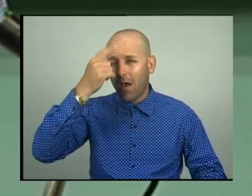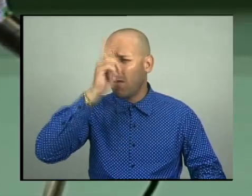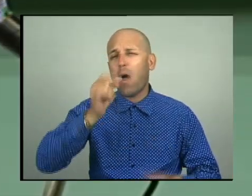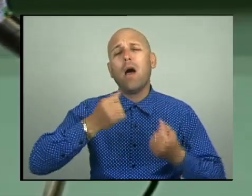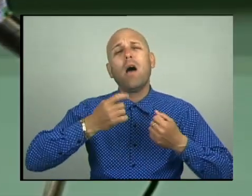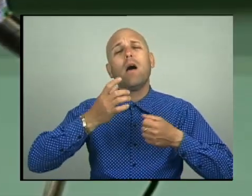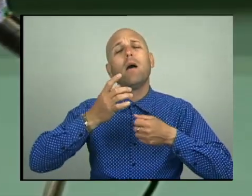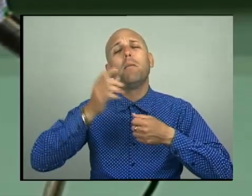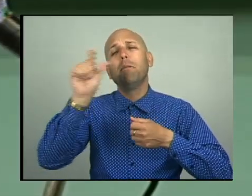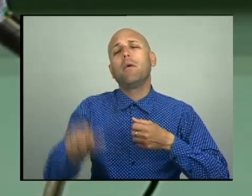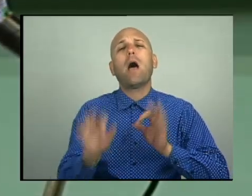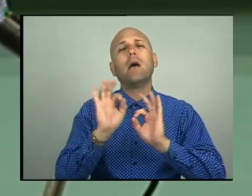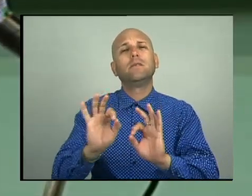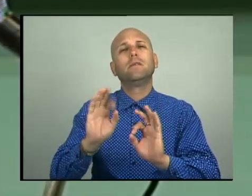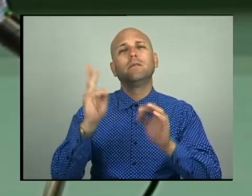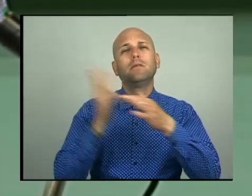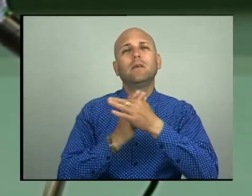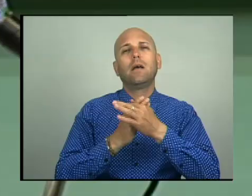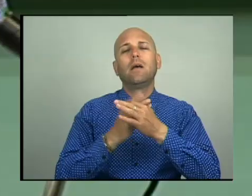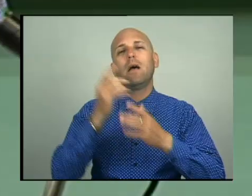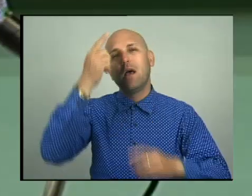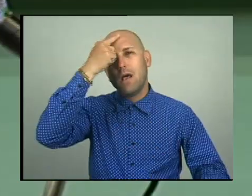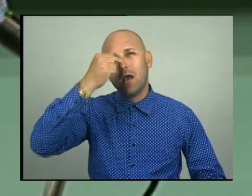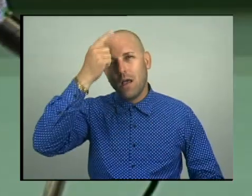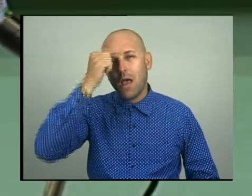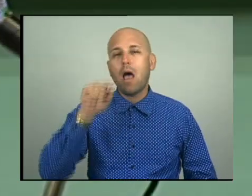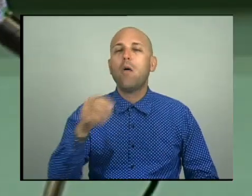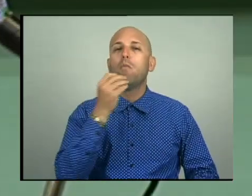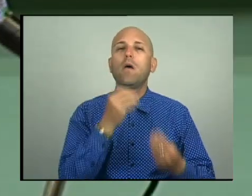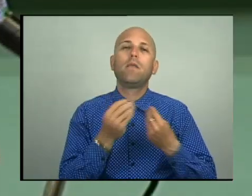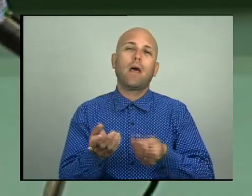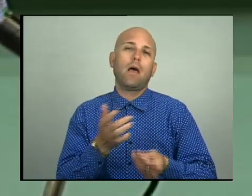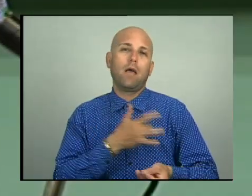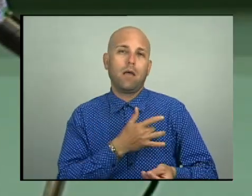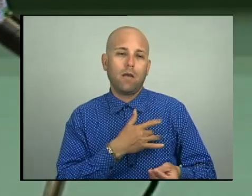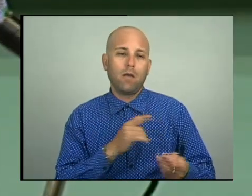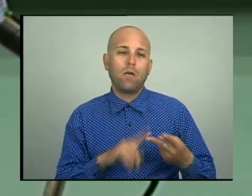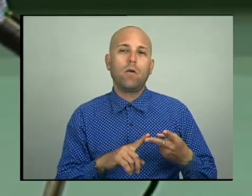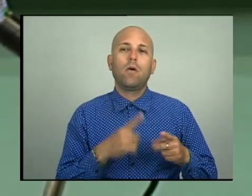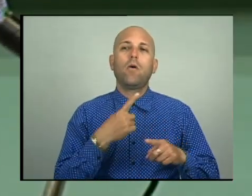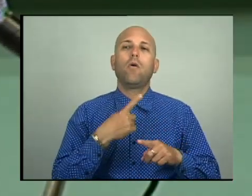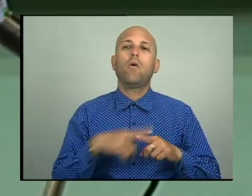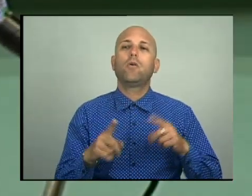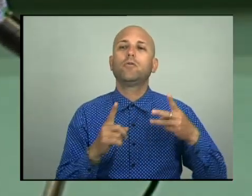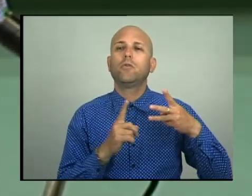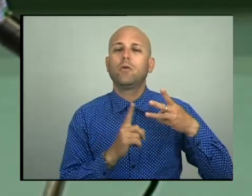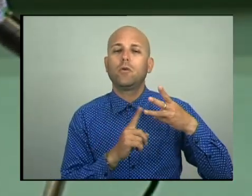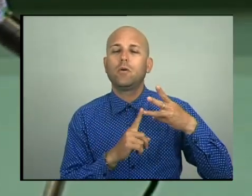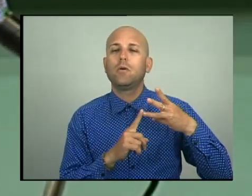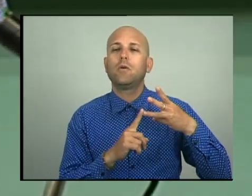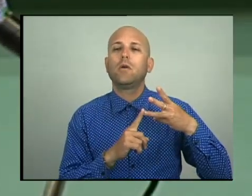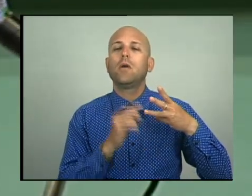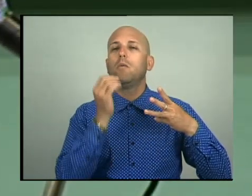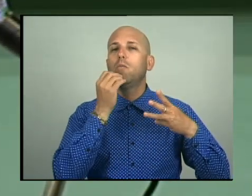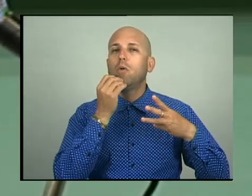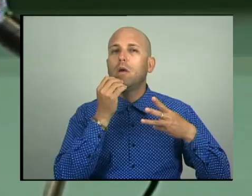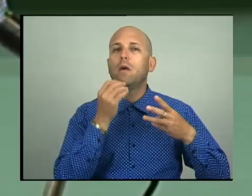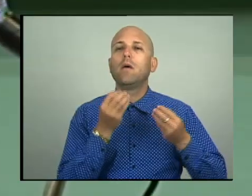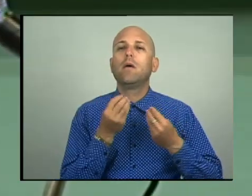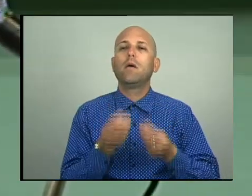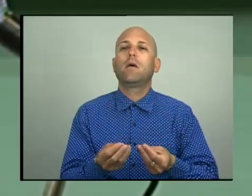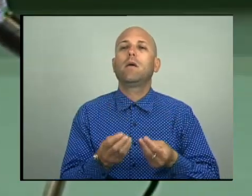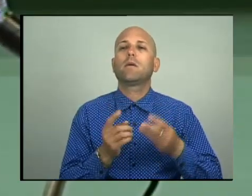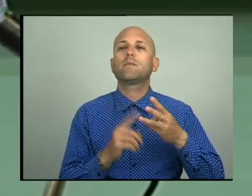a tetralogía de Fallot, también el síndrome de Dior. Hay una deleción 22q11 que también se asocia a tetralogía de